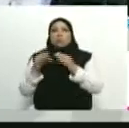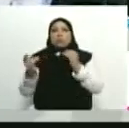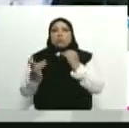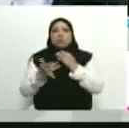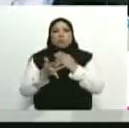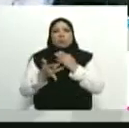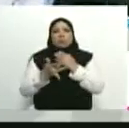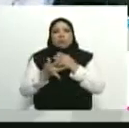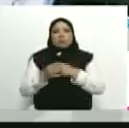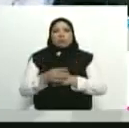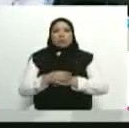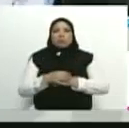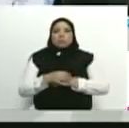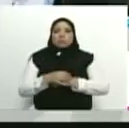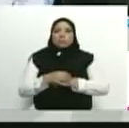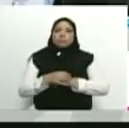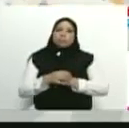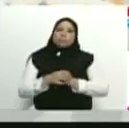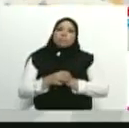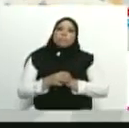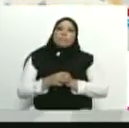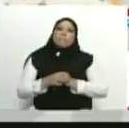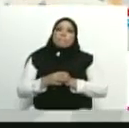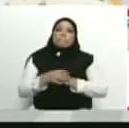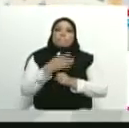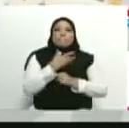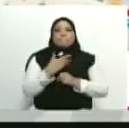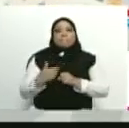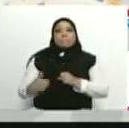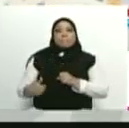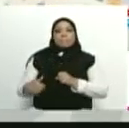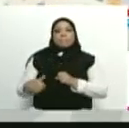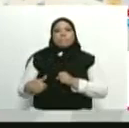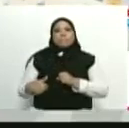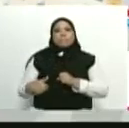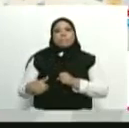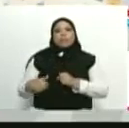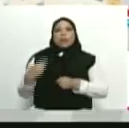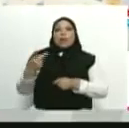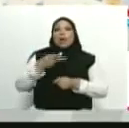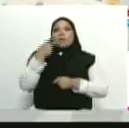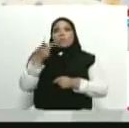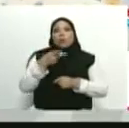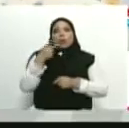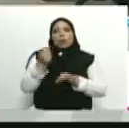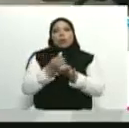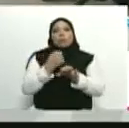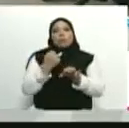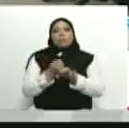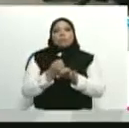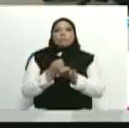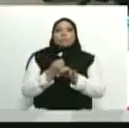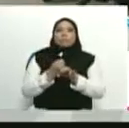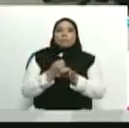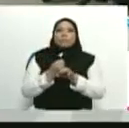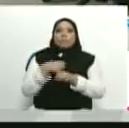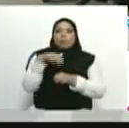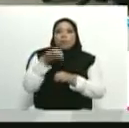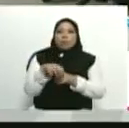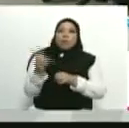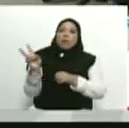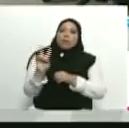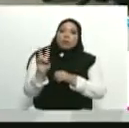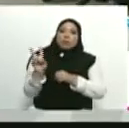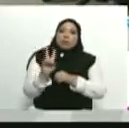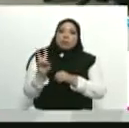ver, digamos, es un criterio, presidente, como usted lo ha instruido y como ha sido la política del Estado